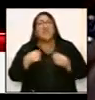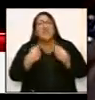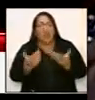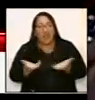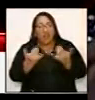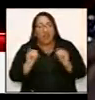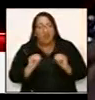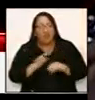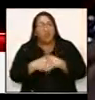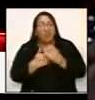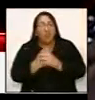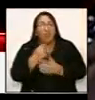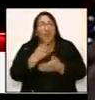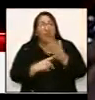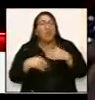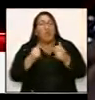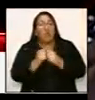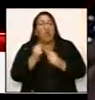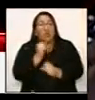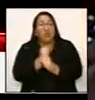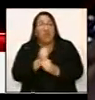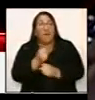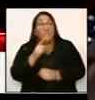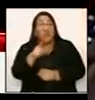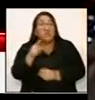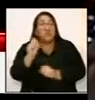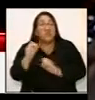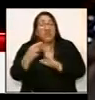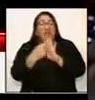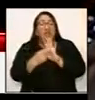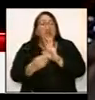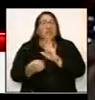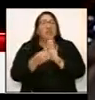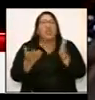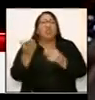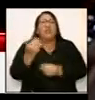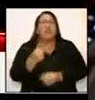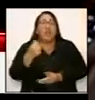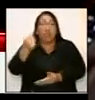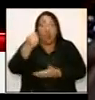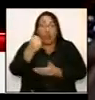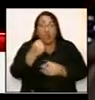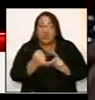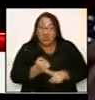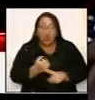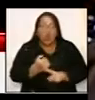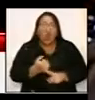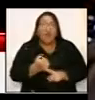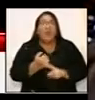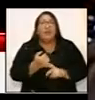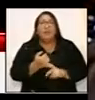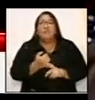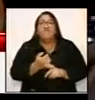darnos información al respecto, porque ellos sí registran de dónde vienen las donaciones, de dónde